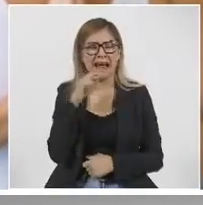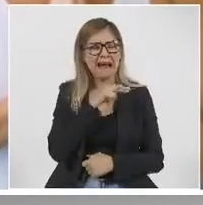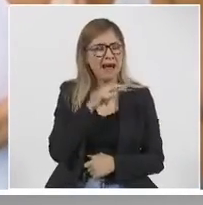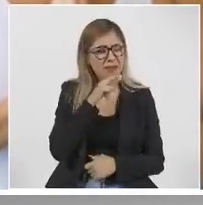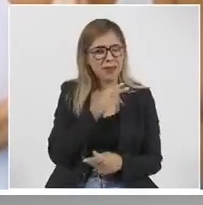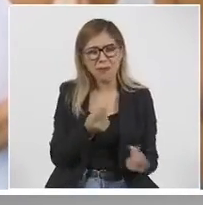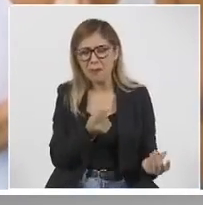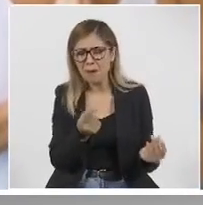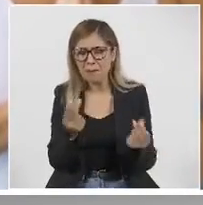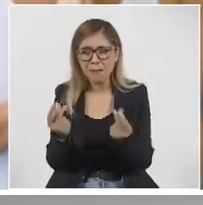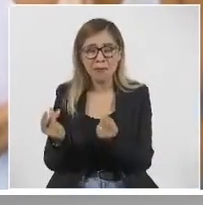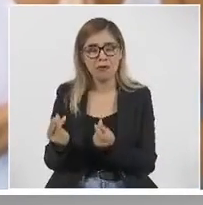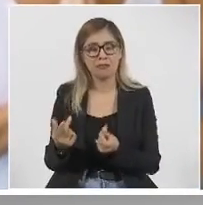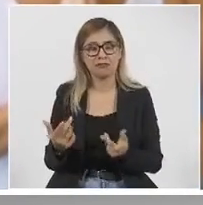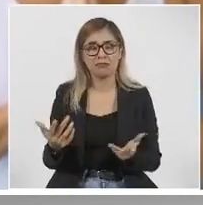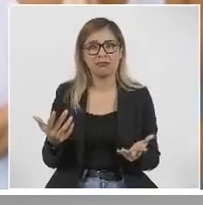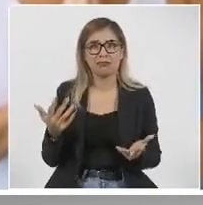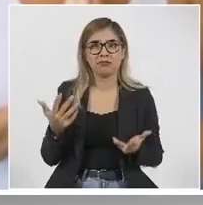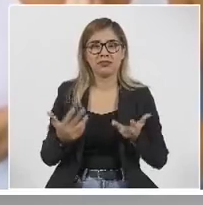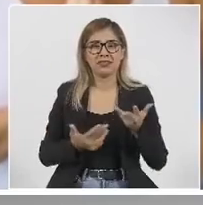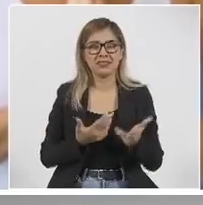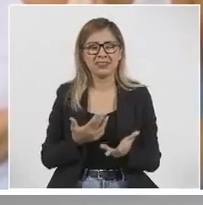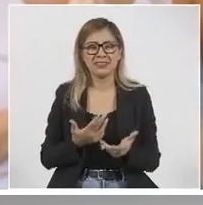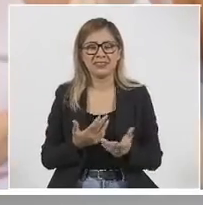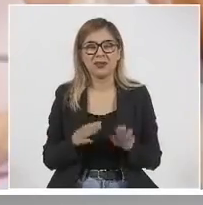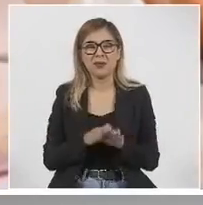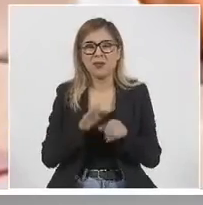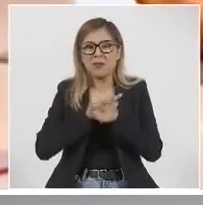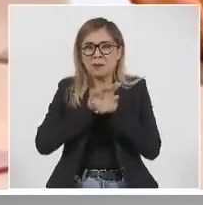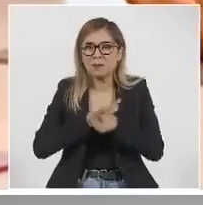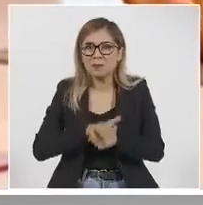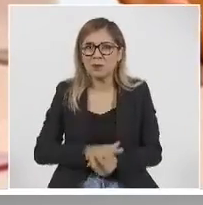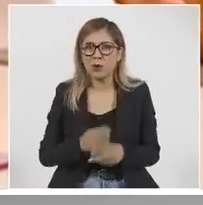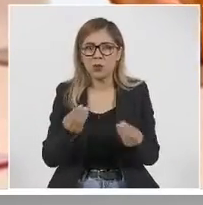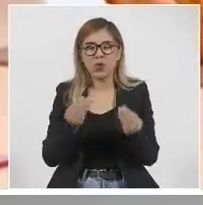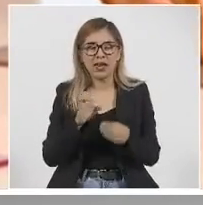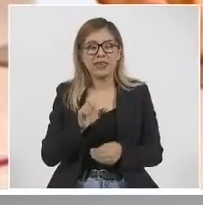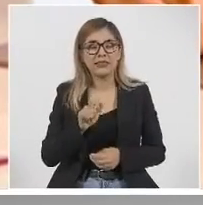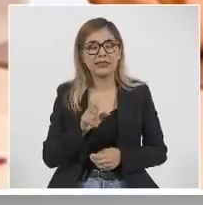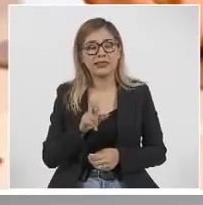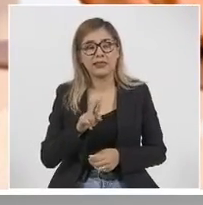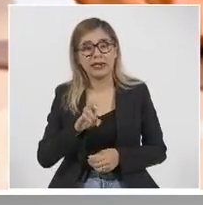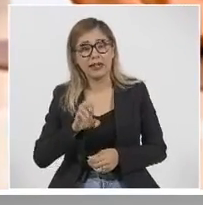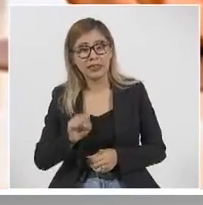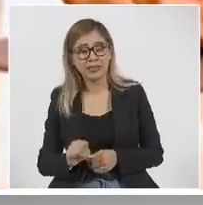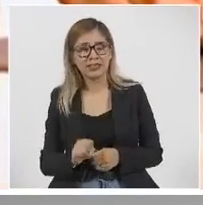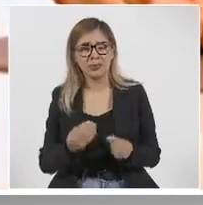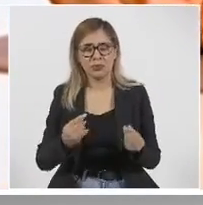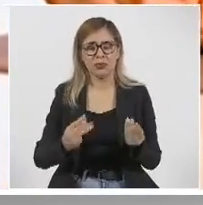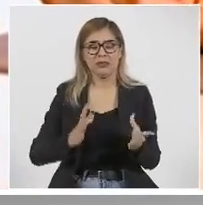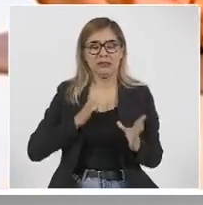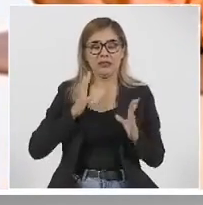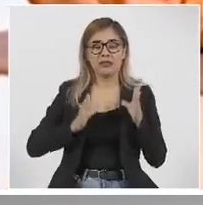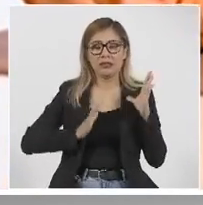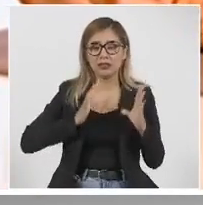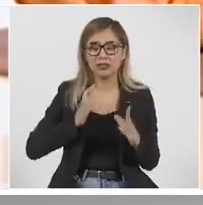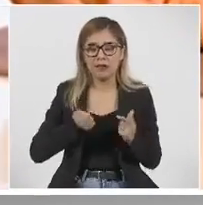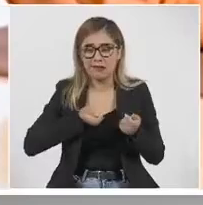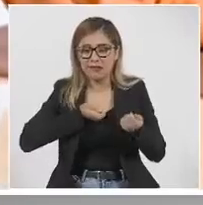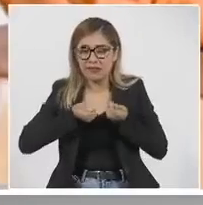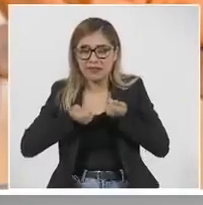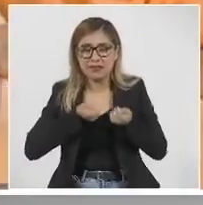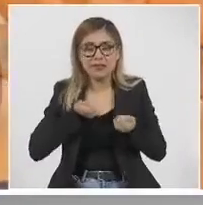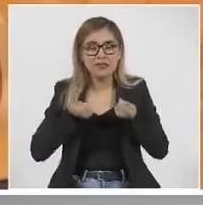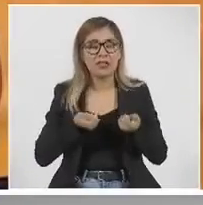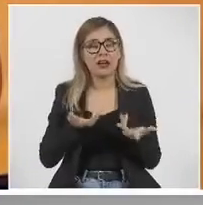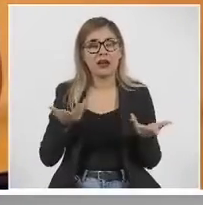inmediato, vivimos en estados de hiperestrés, hipersensibilidad, hiperestimulación sensorial,